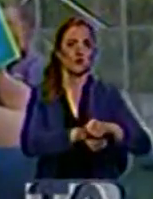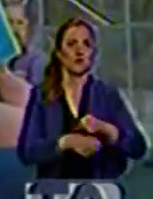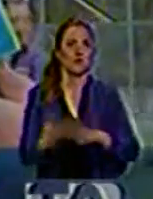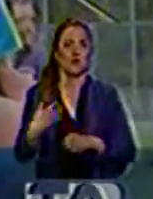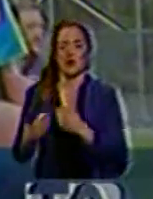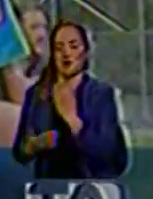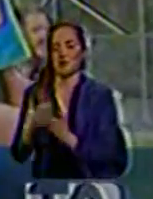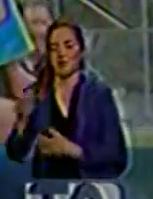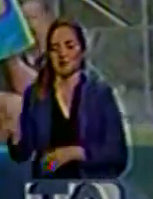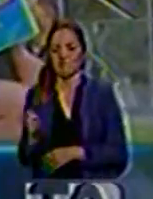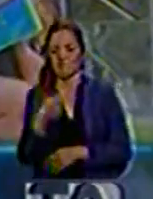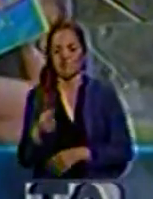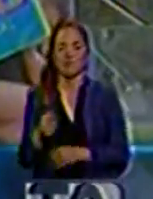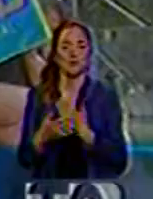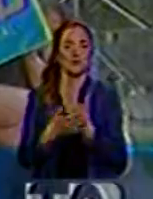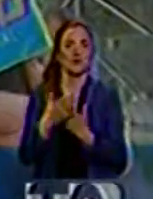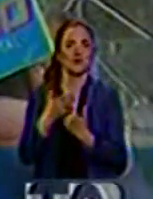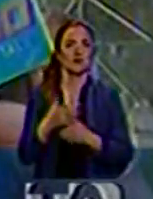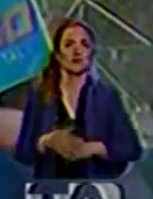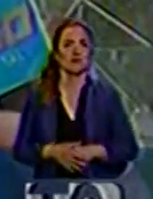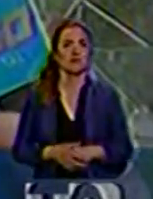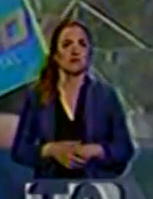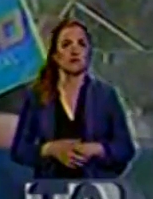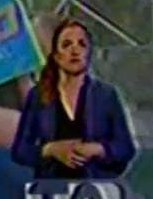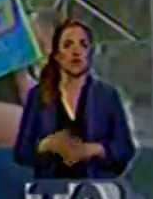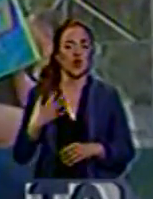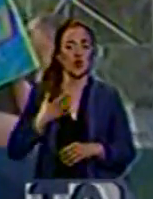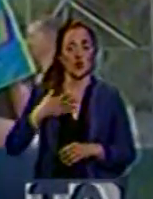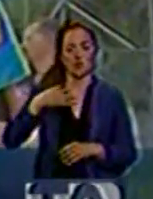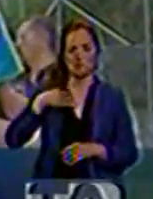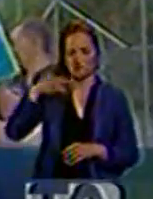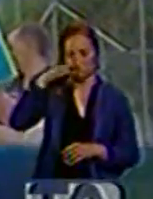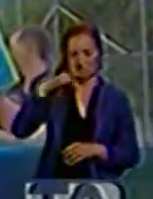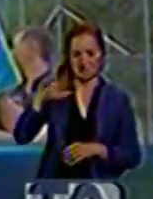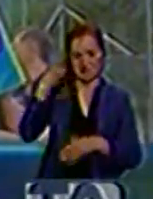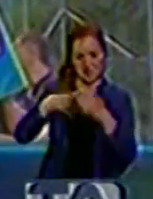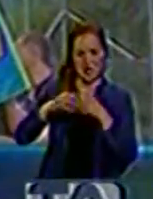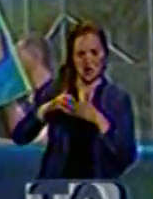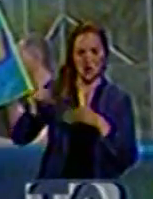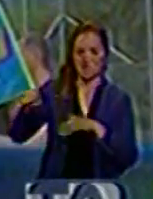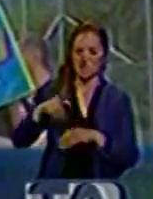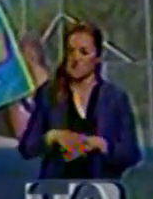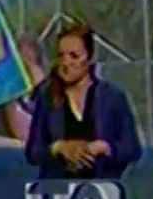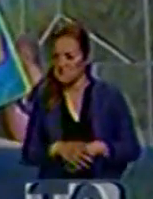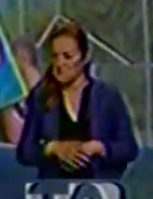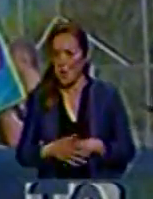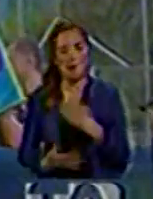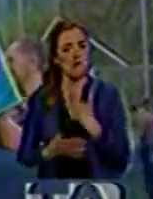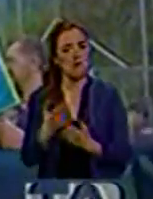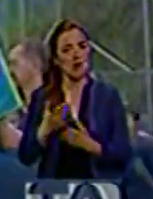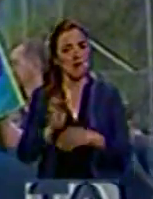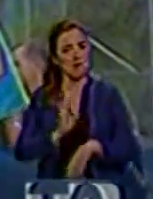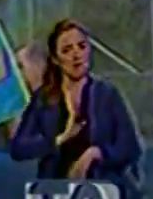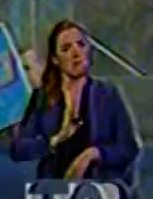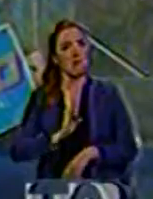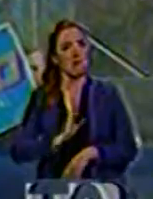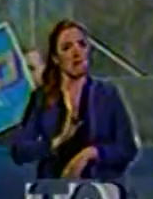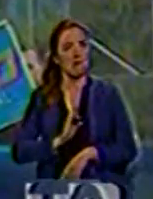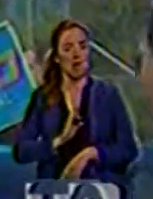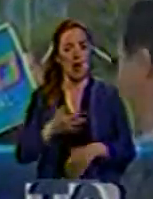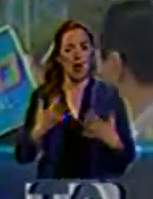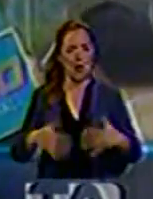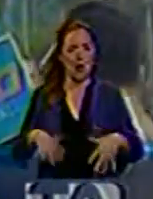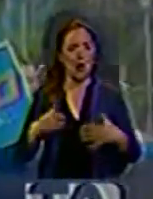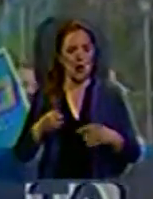con la facilidad para jugar tenis. Sin embargo, desde chico lo vi a Leonardo con mucha facilidad técnicamente y con muchas